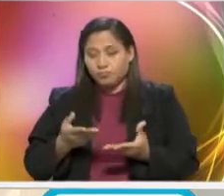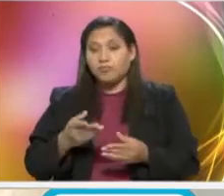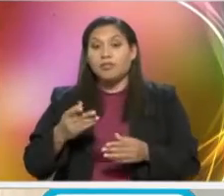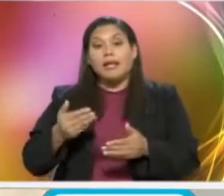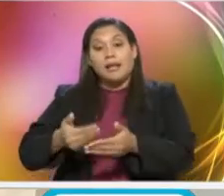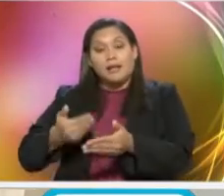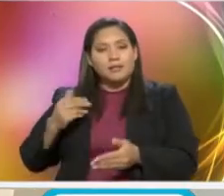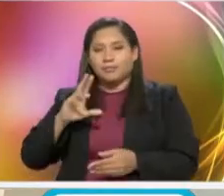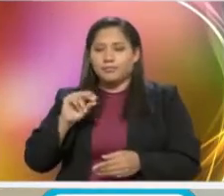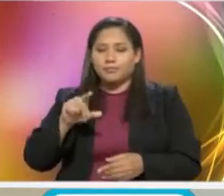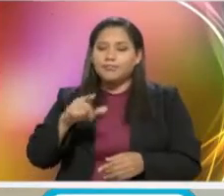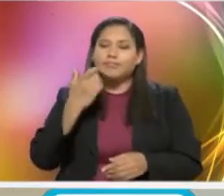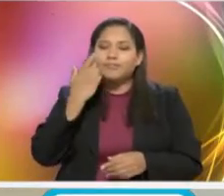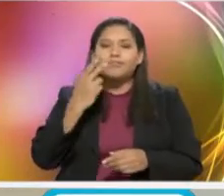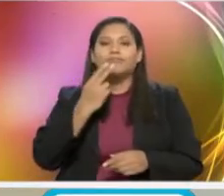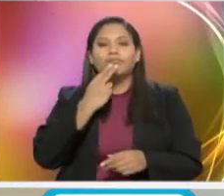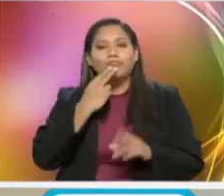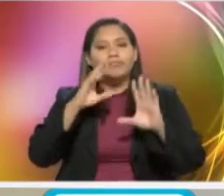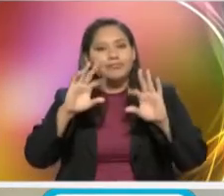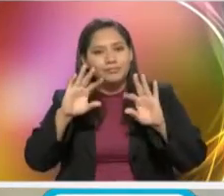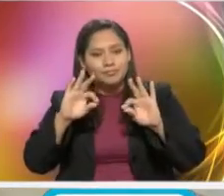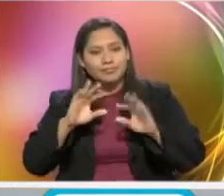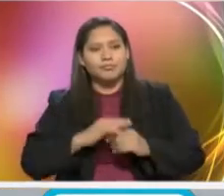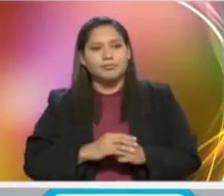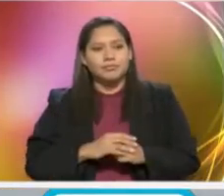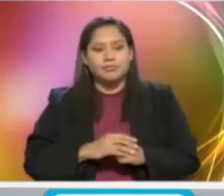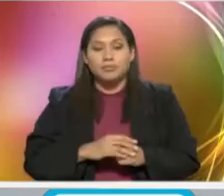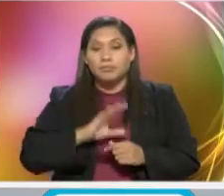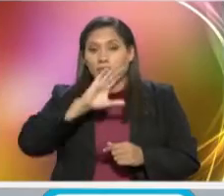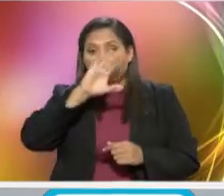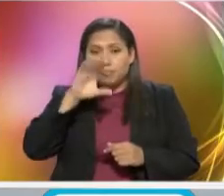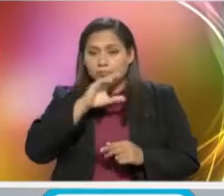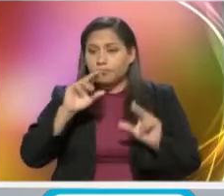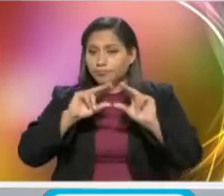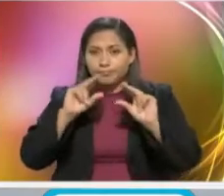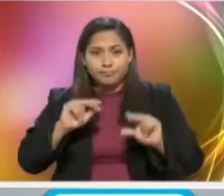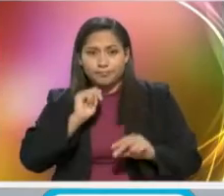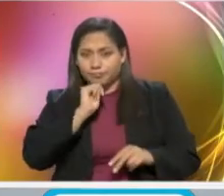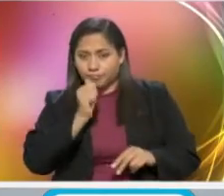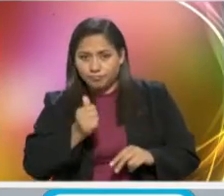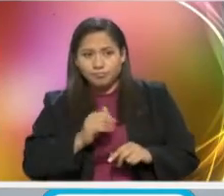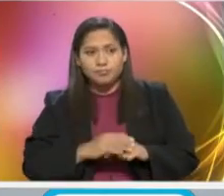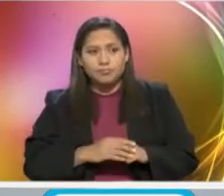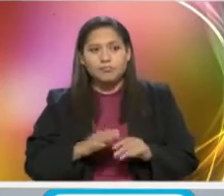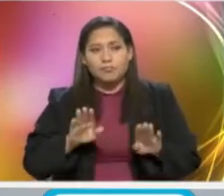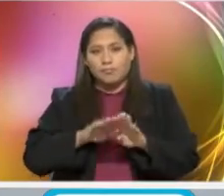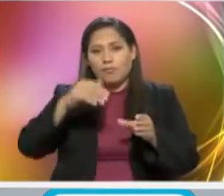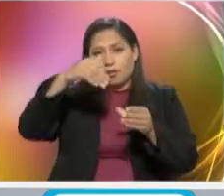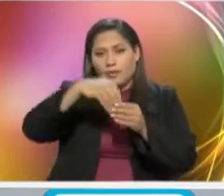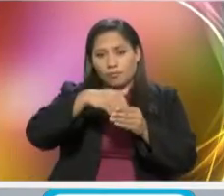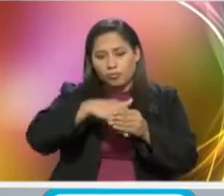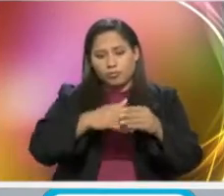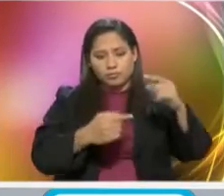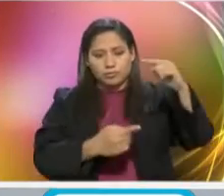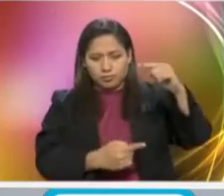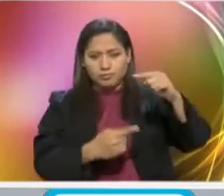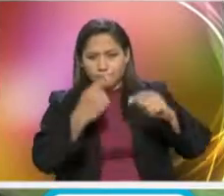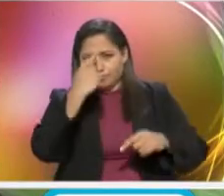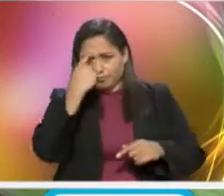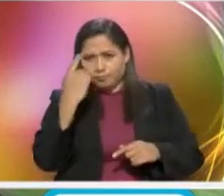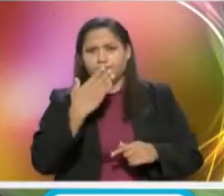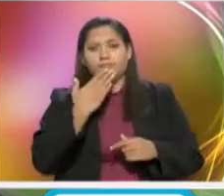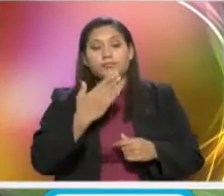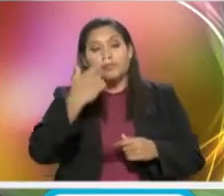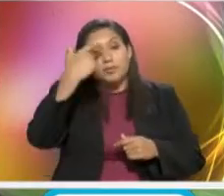muy espeso. Ahora, ¿sí? si utilizamos Que quede totalmente mangos espeso. que no sean congelados o que Sí. vengan en estas bolsas que son muy prácticas, Sí. ¿qué podemos hacer?